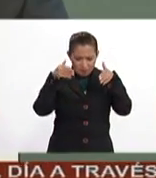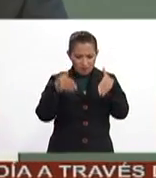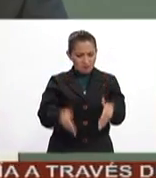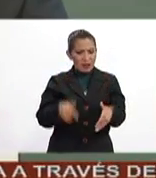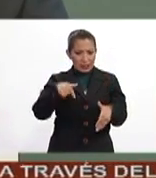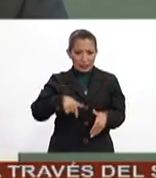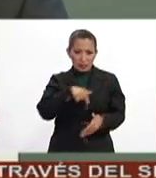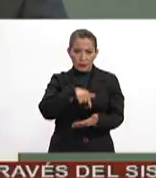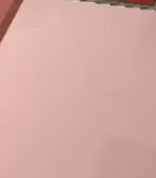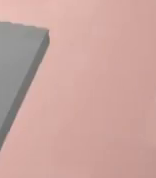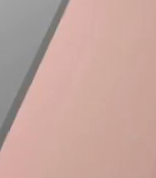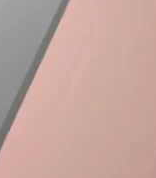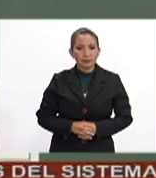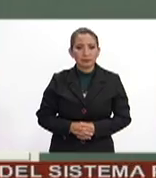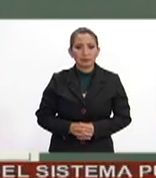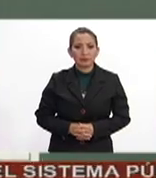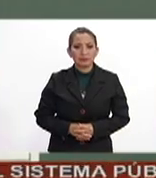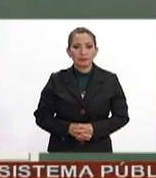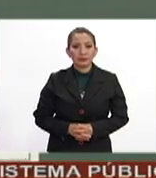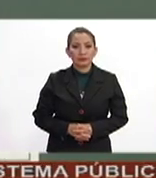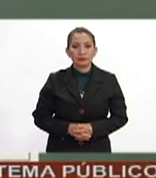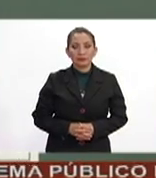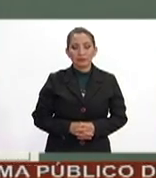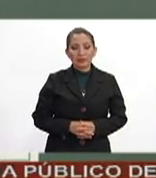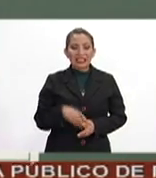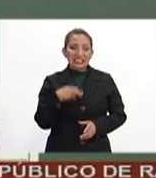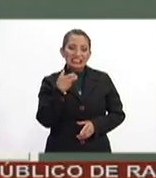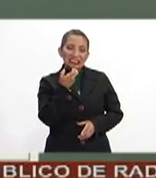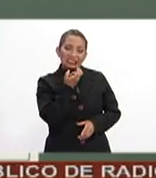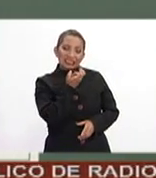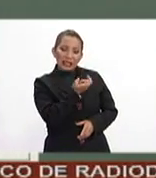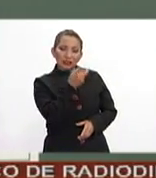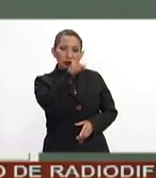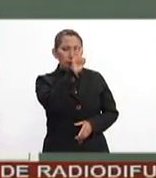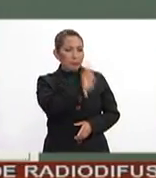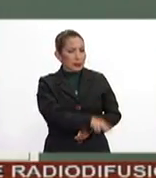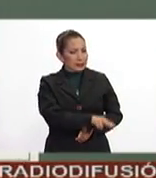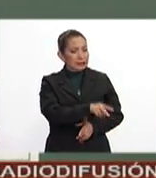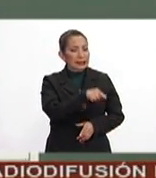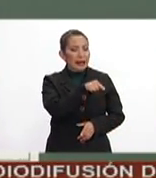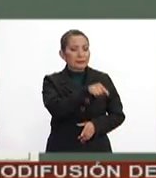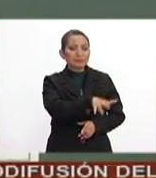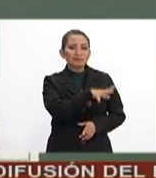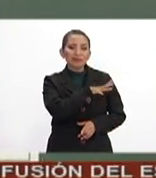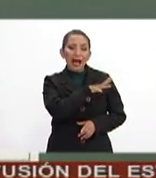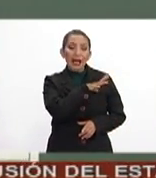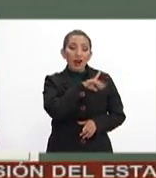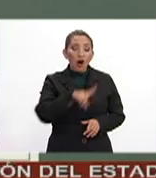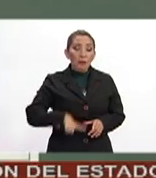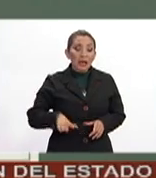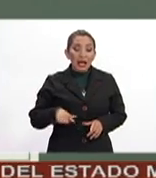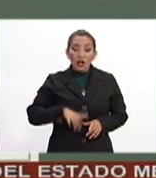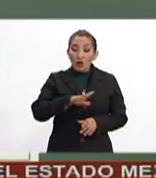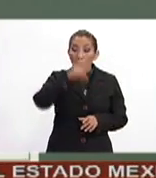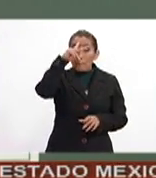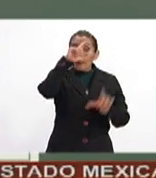lo local. Y ahí es verdaderamente donde se hace gobierno